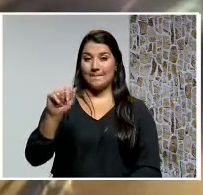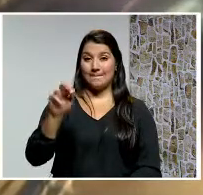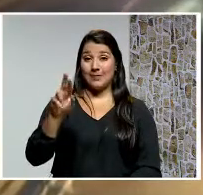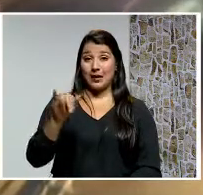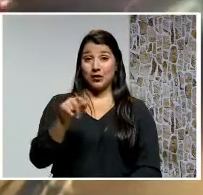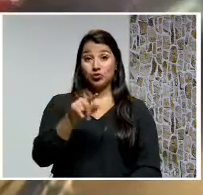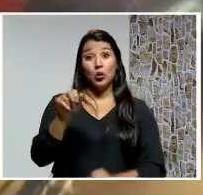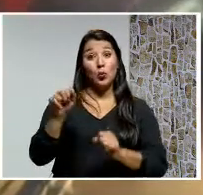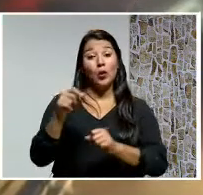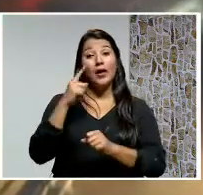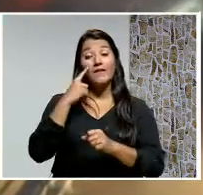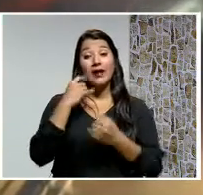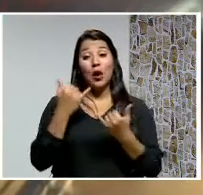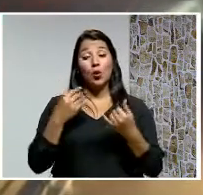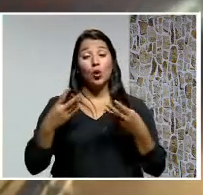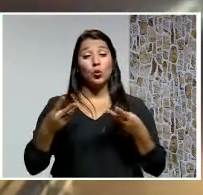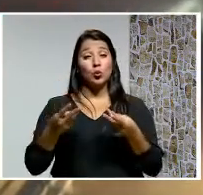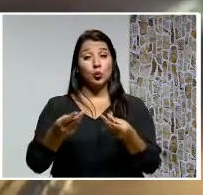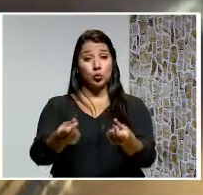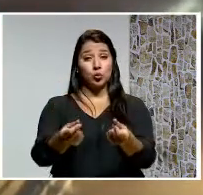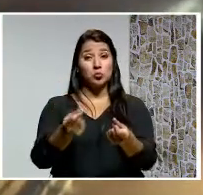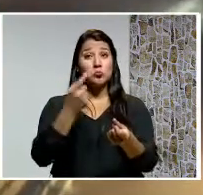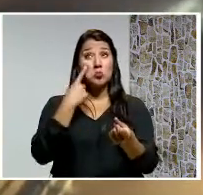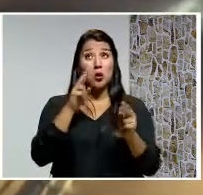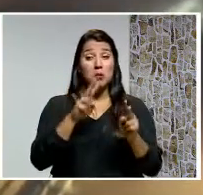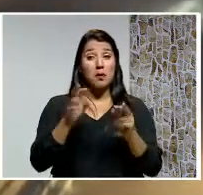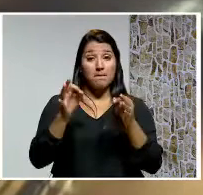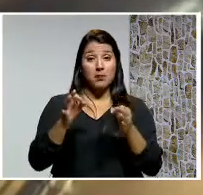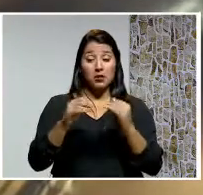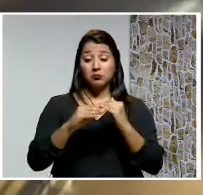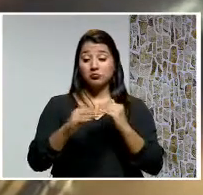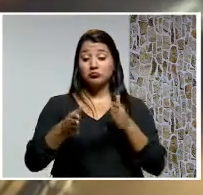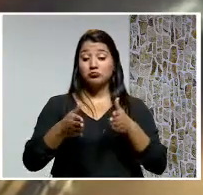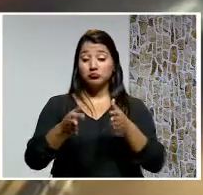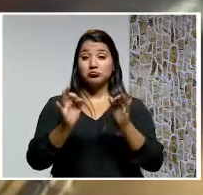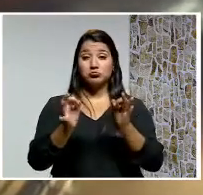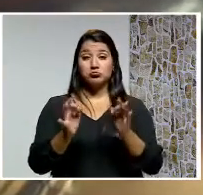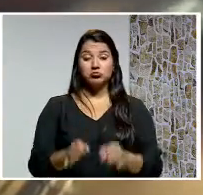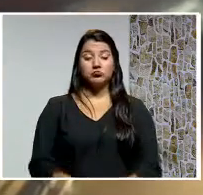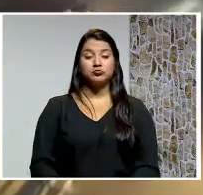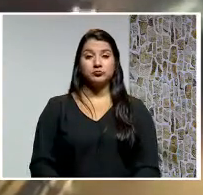tránsito fluido, muy buena visibilidad y excelente superficie de rodaje.